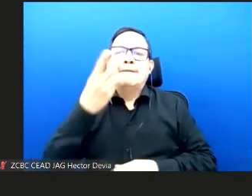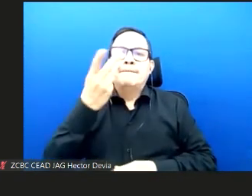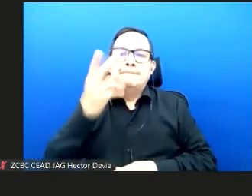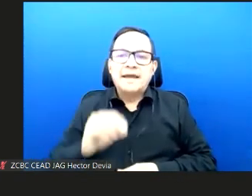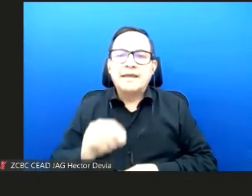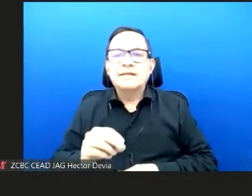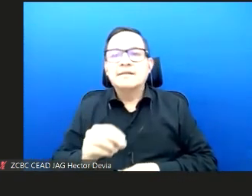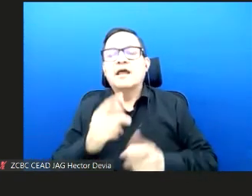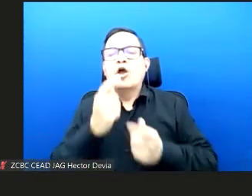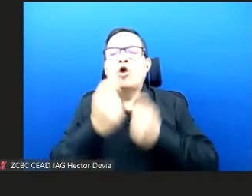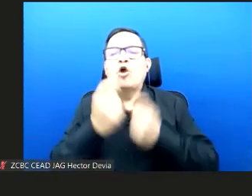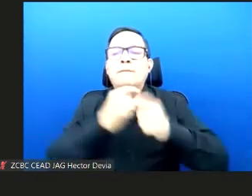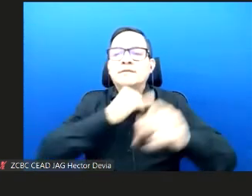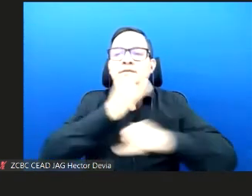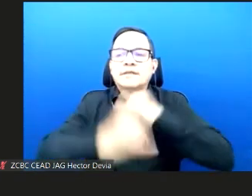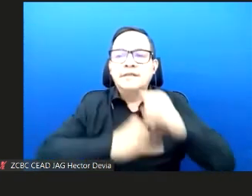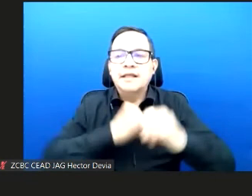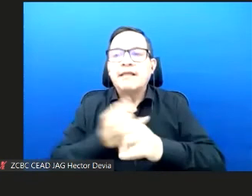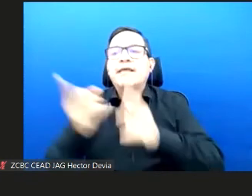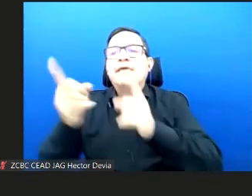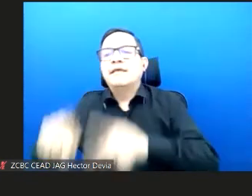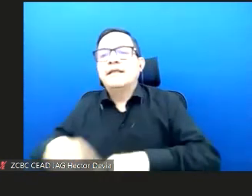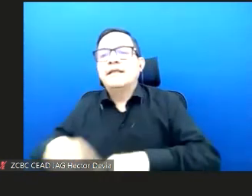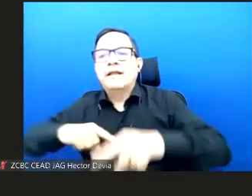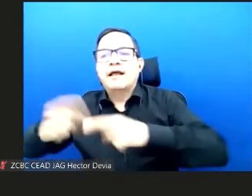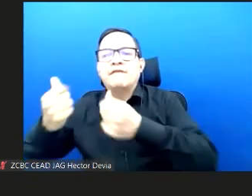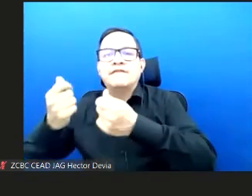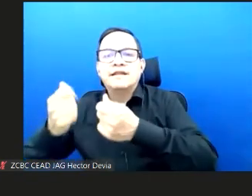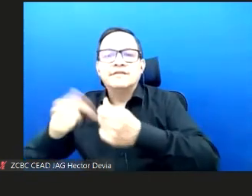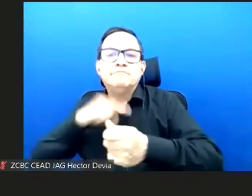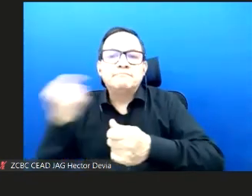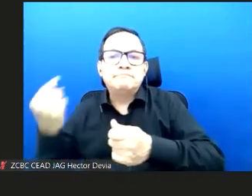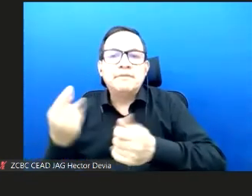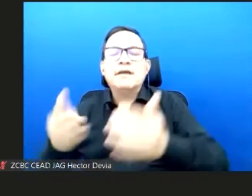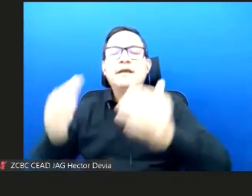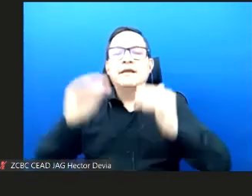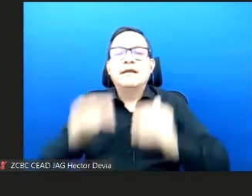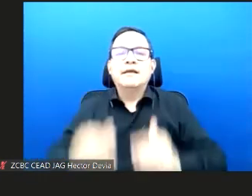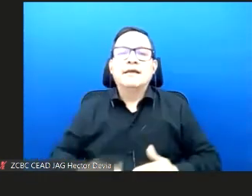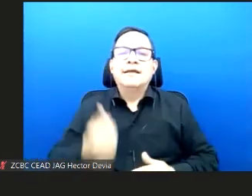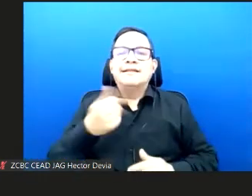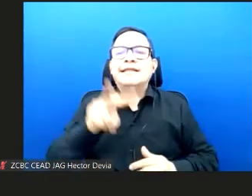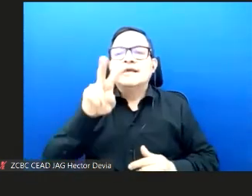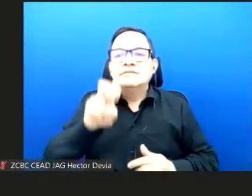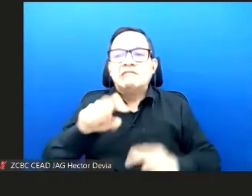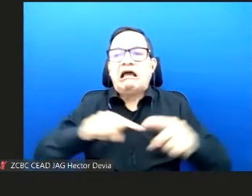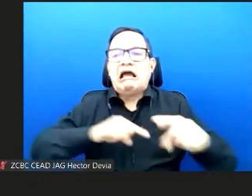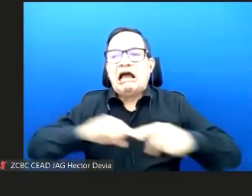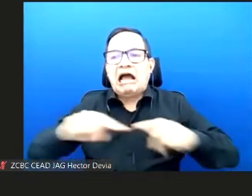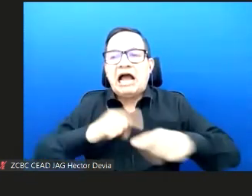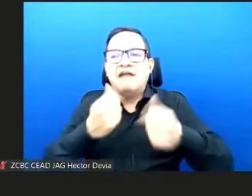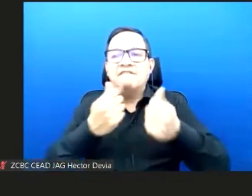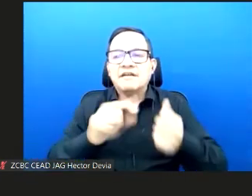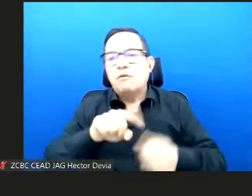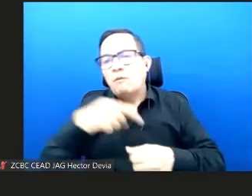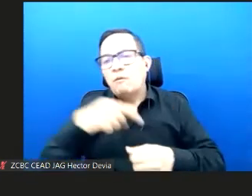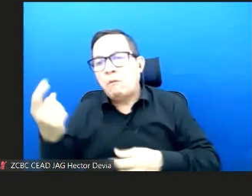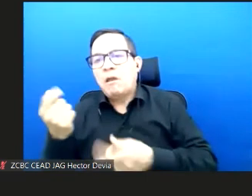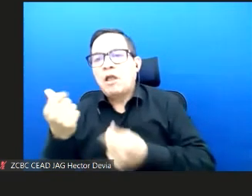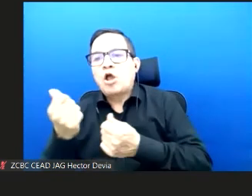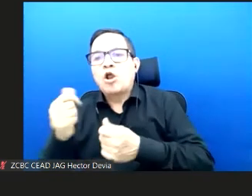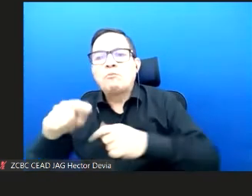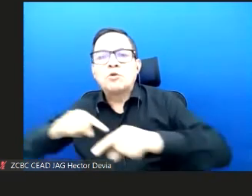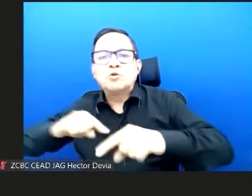internacional y administración financiera, 17 estudiantes perdieron administración financiera y economía solidaria,